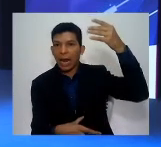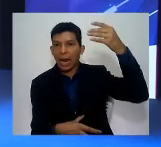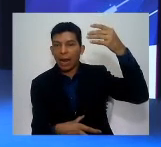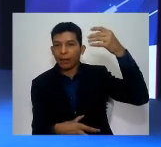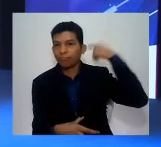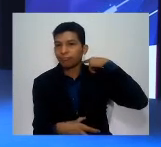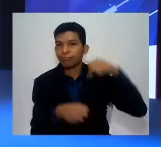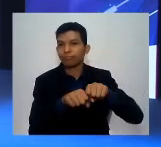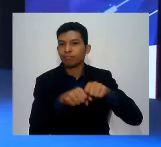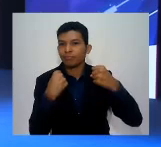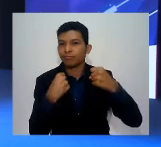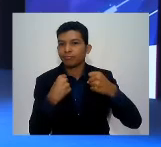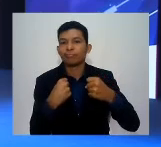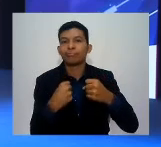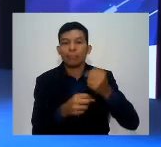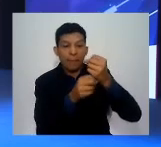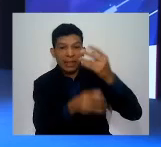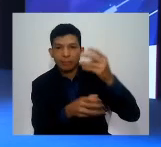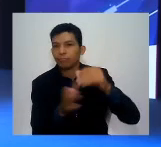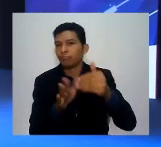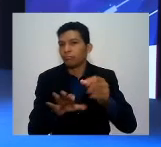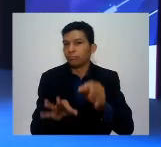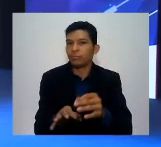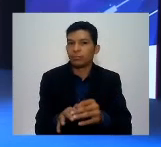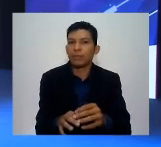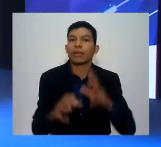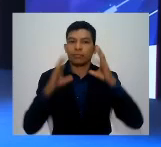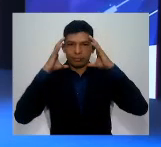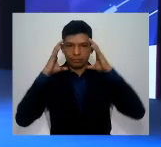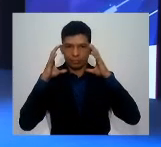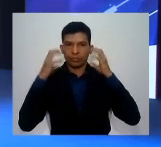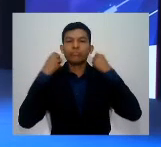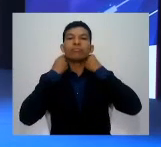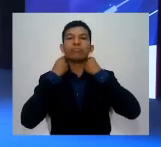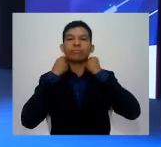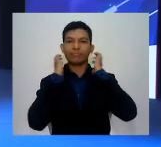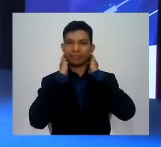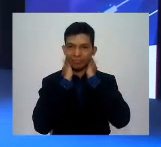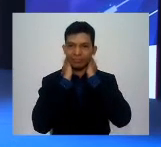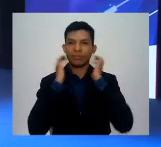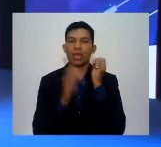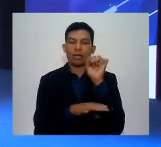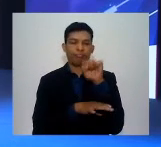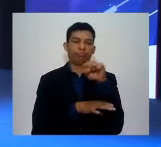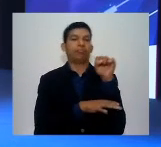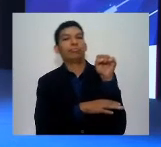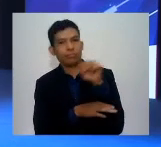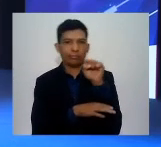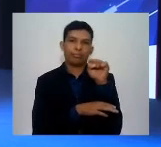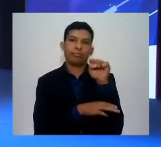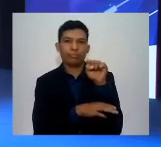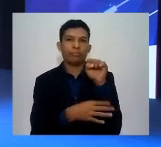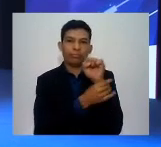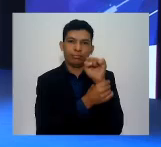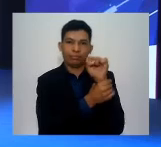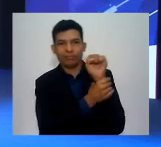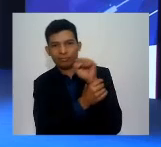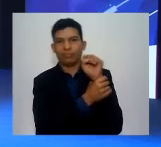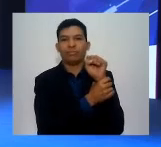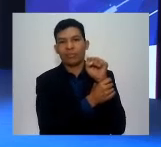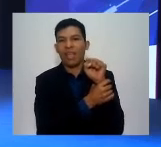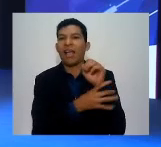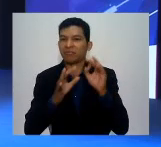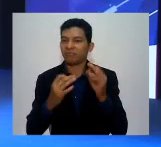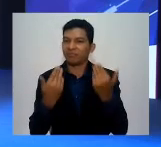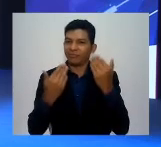las... uno no tiene abdominales a los 20 años, va a tenerlo a los 50, pero de todas maneras, todo el mundo quiere salir a trotar todos los días, quiere hacer gimnasio,